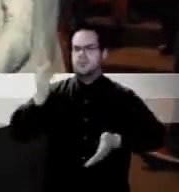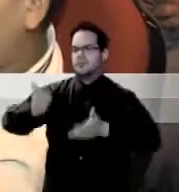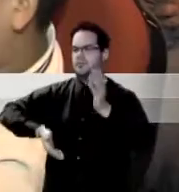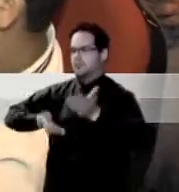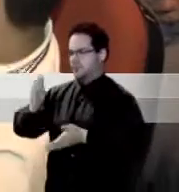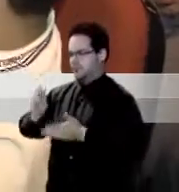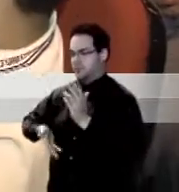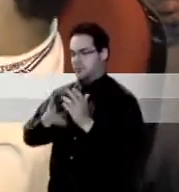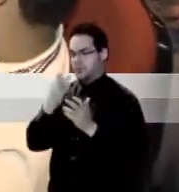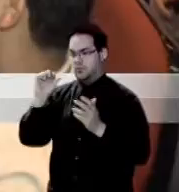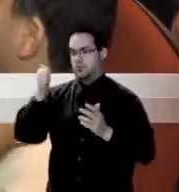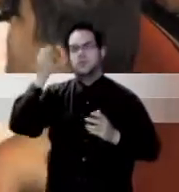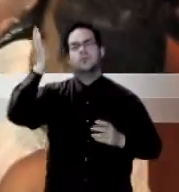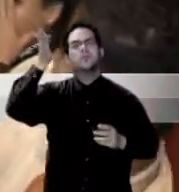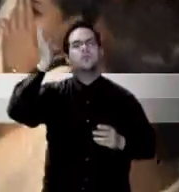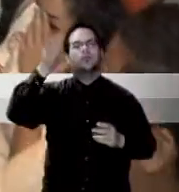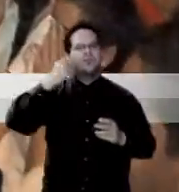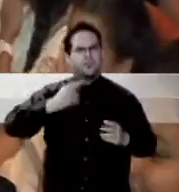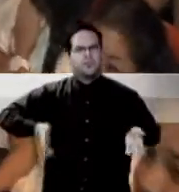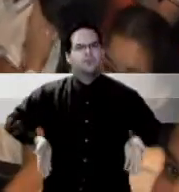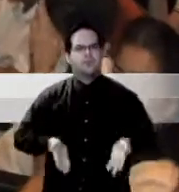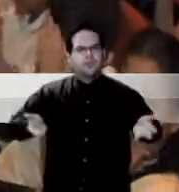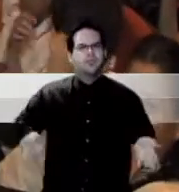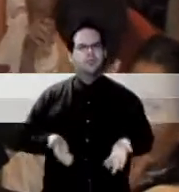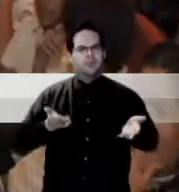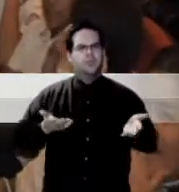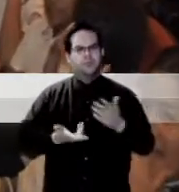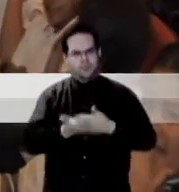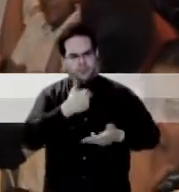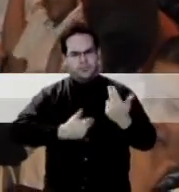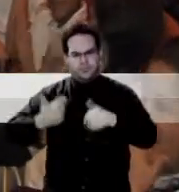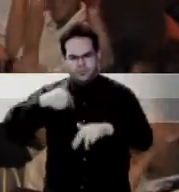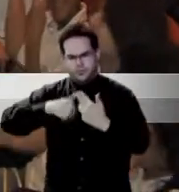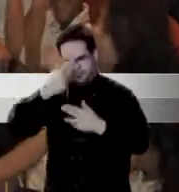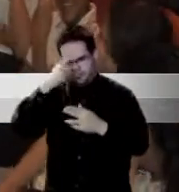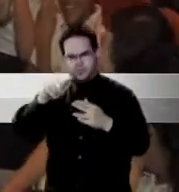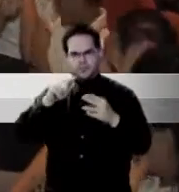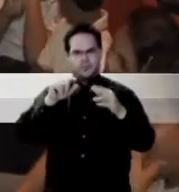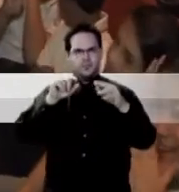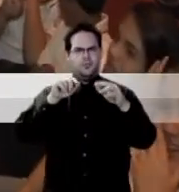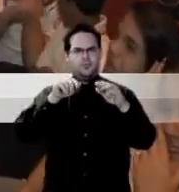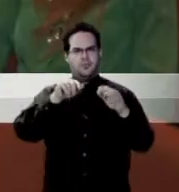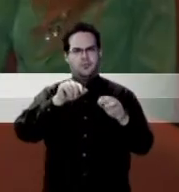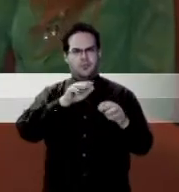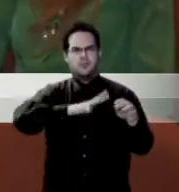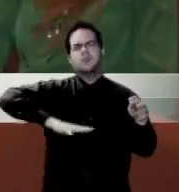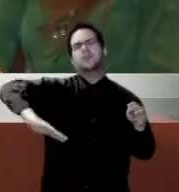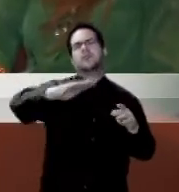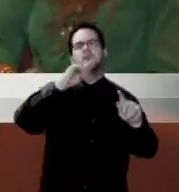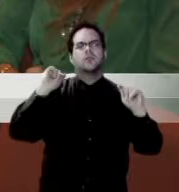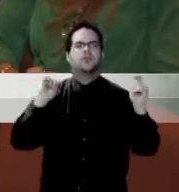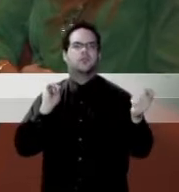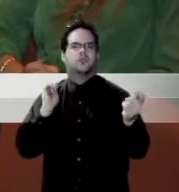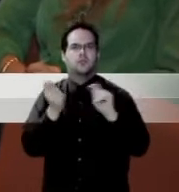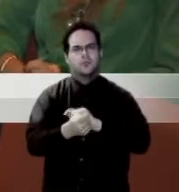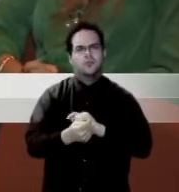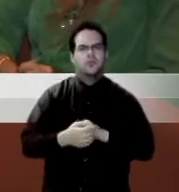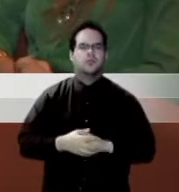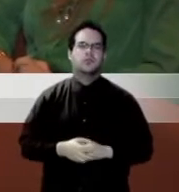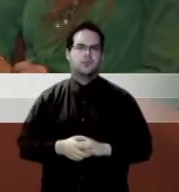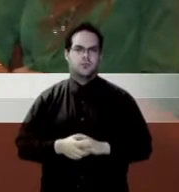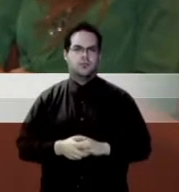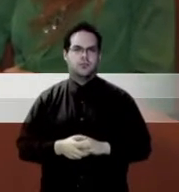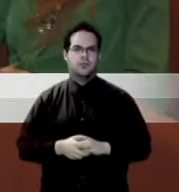labor voluntaria como parte de la aportación ciudadana para la transformación social. El Comité de Enlace Comunitario realiza